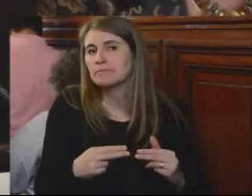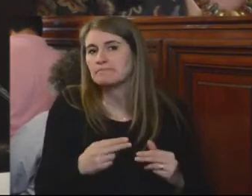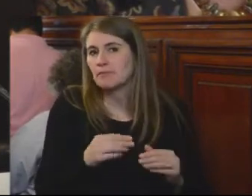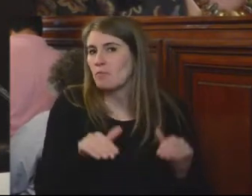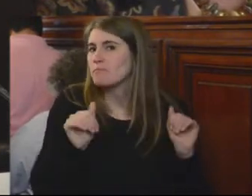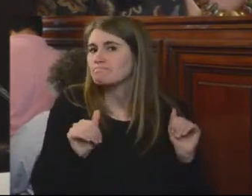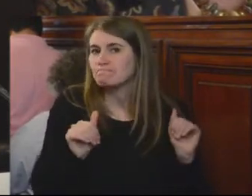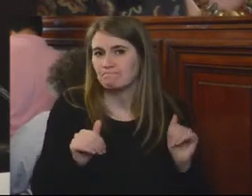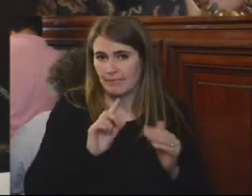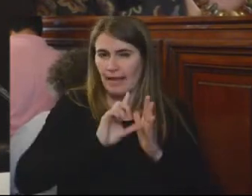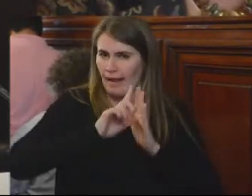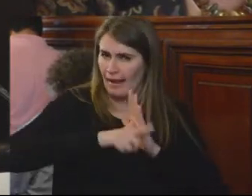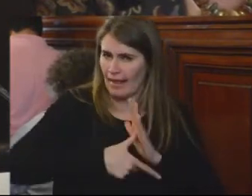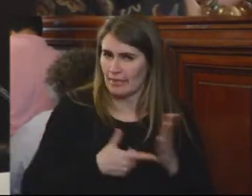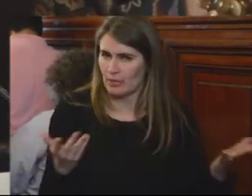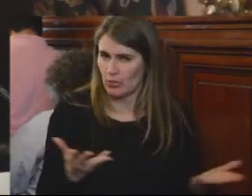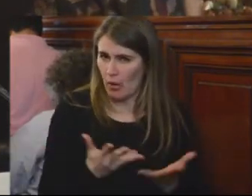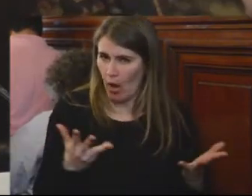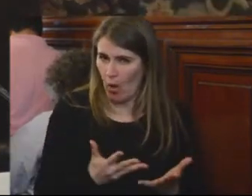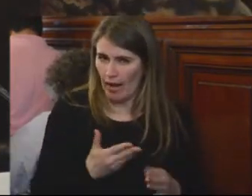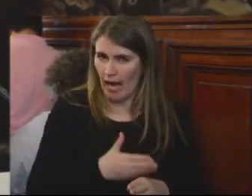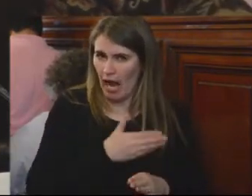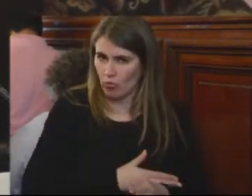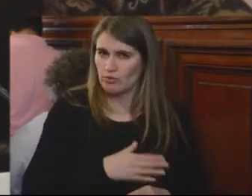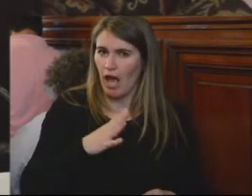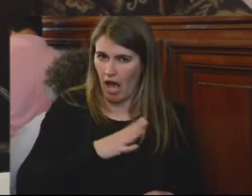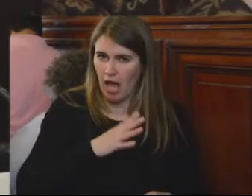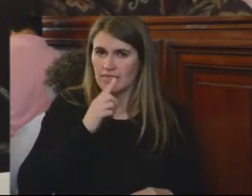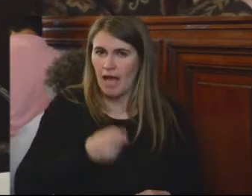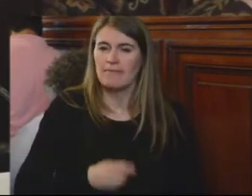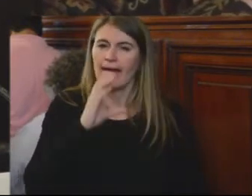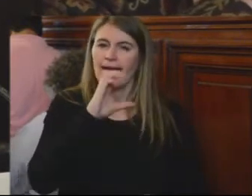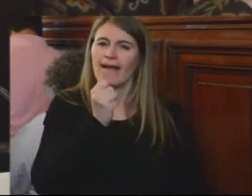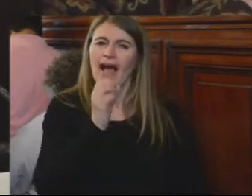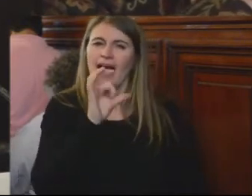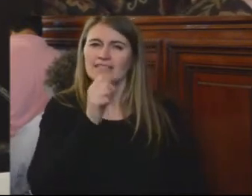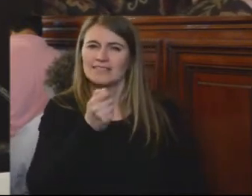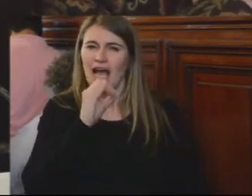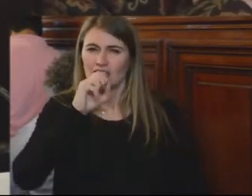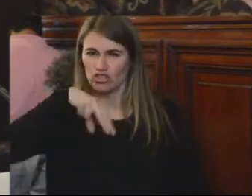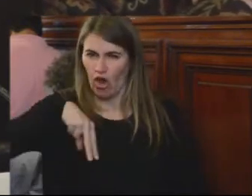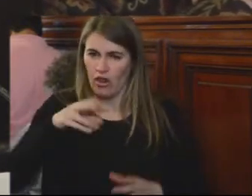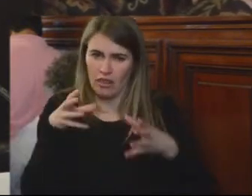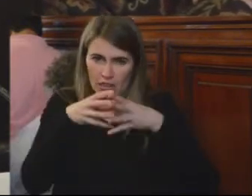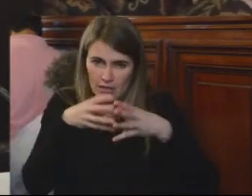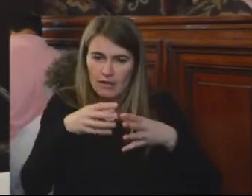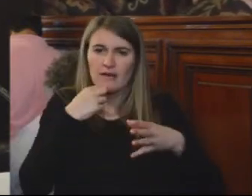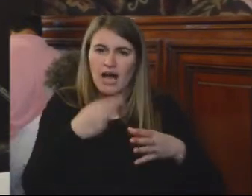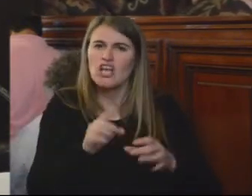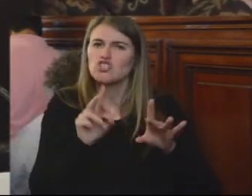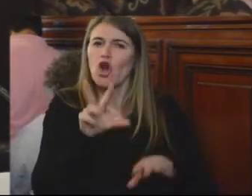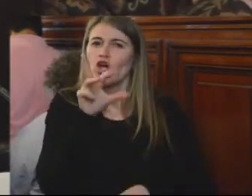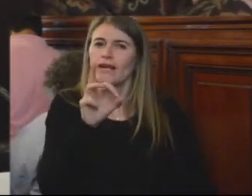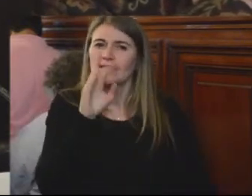la lentitud en el avance de las causas también se refleja en la cámara federal de casación donde sólo se ha revisado el 30 por ciento de las sentencias